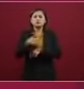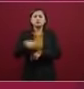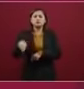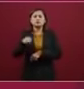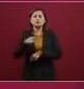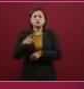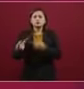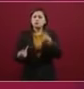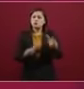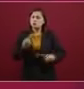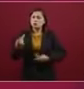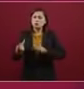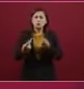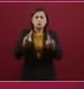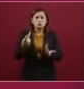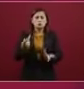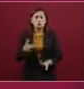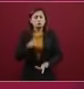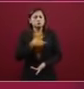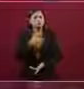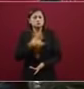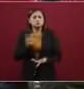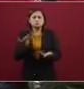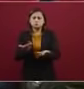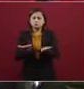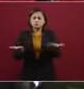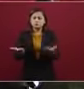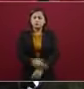las preguntas de su interés. Adelante.